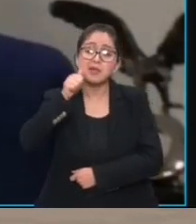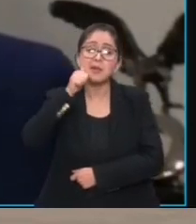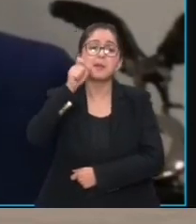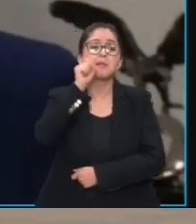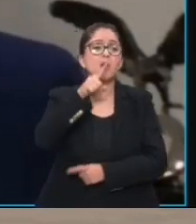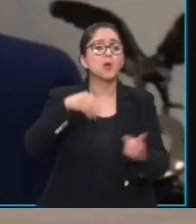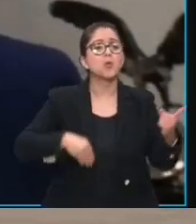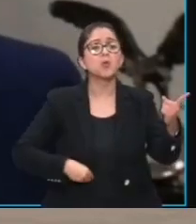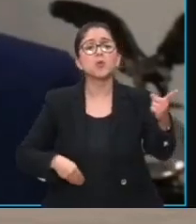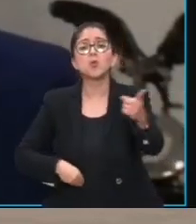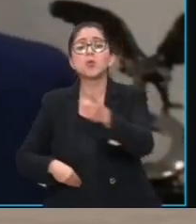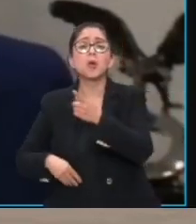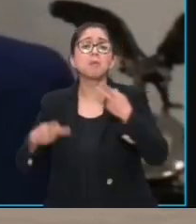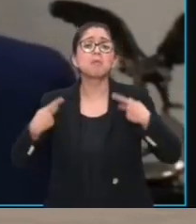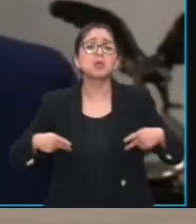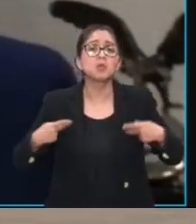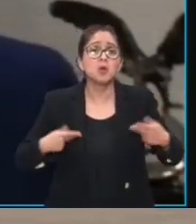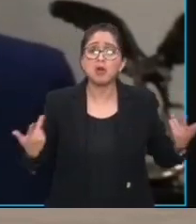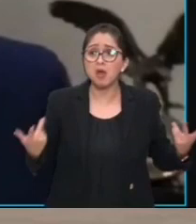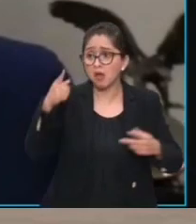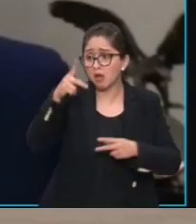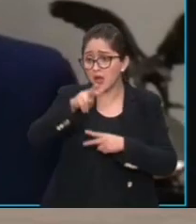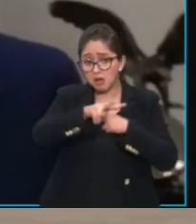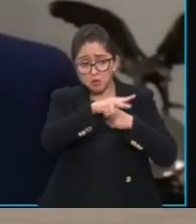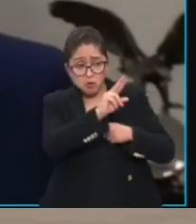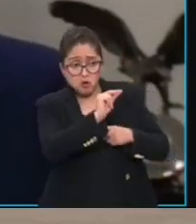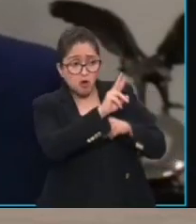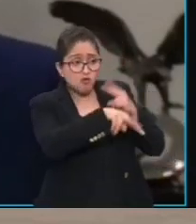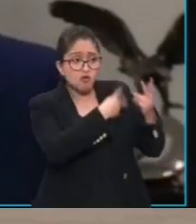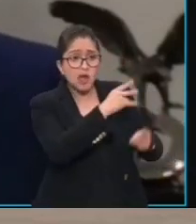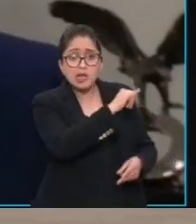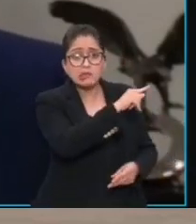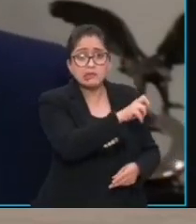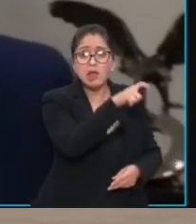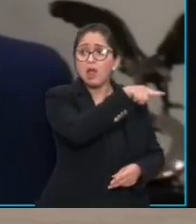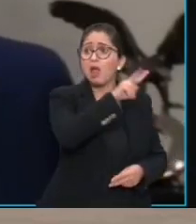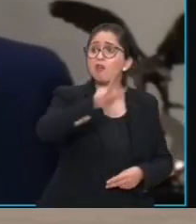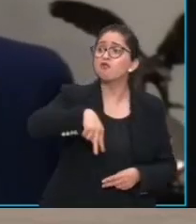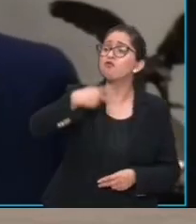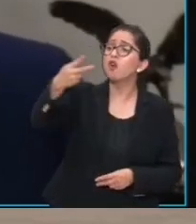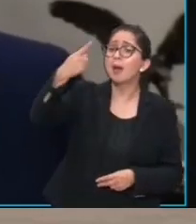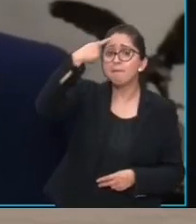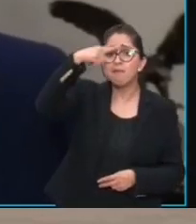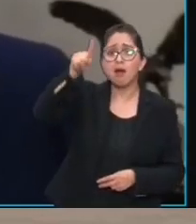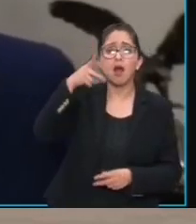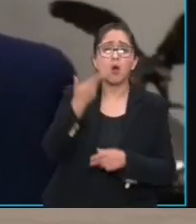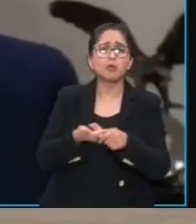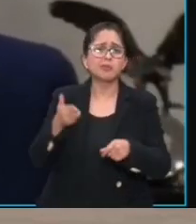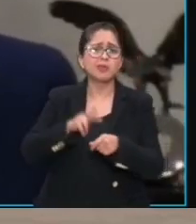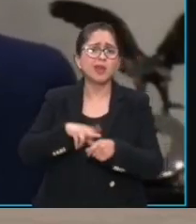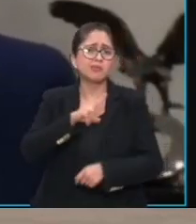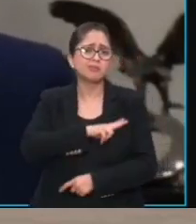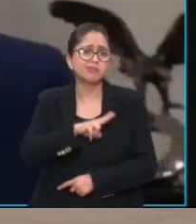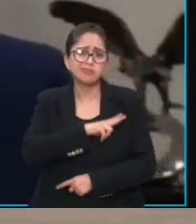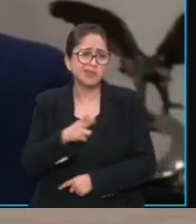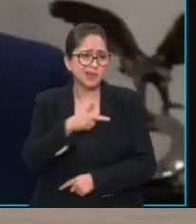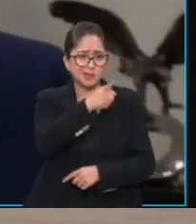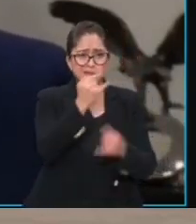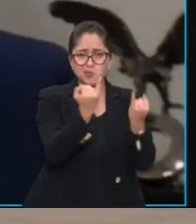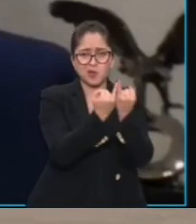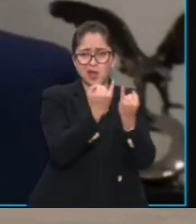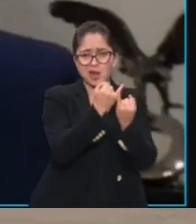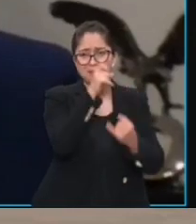pues él no se atendió en el ISSSTE, fue a atenderse en lo privado, como dijera el representante de redes que hoy nos acompaña. Y